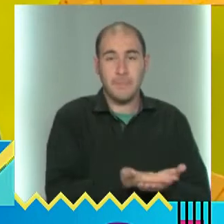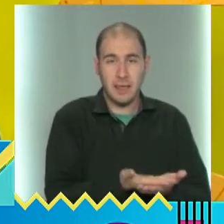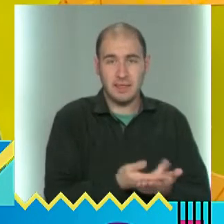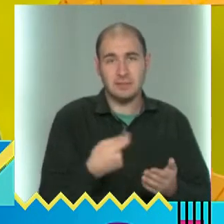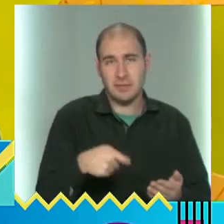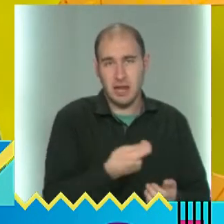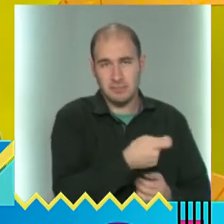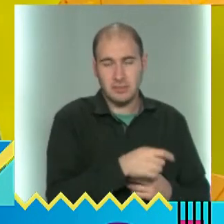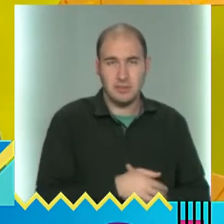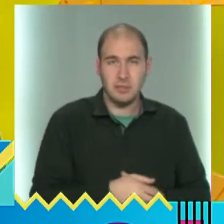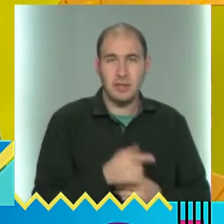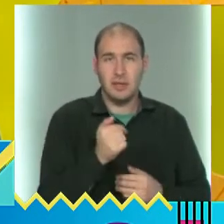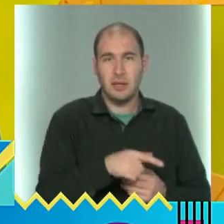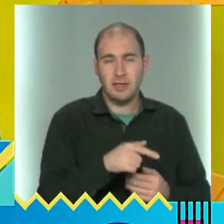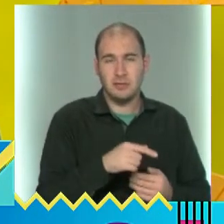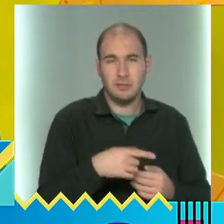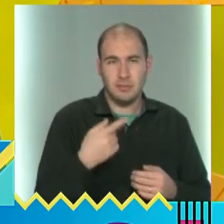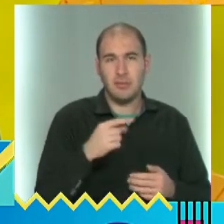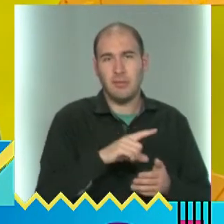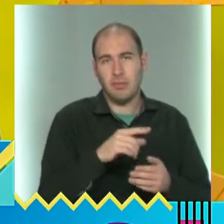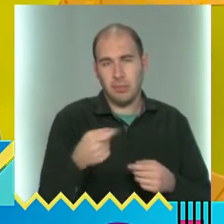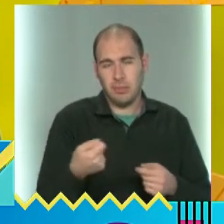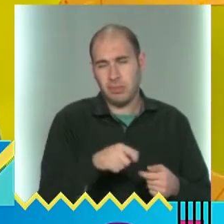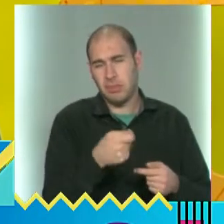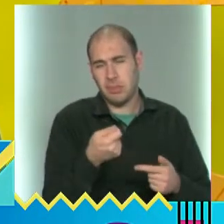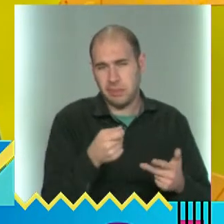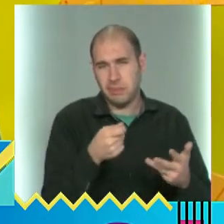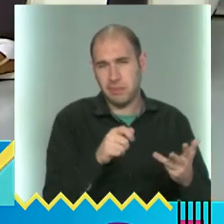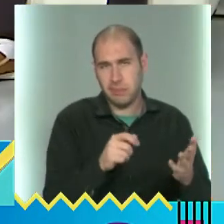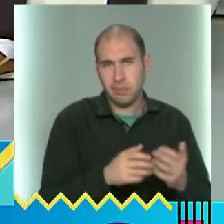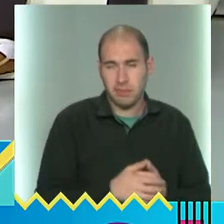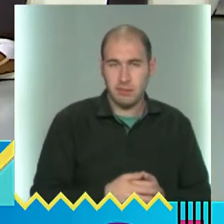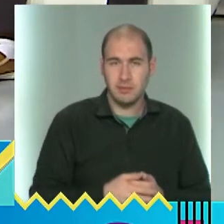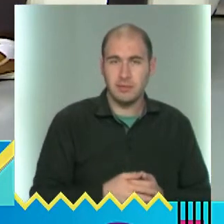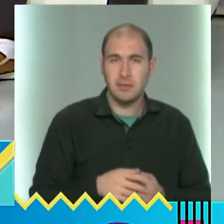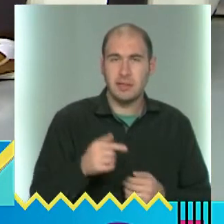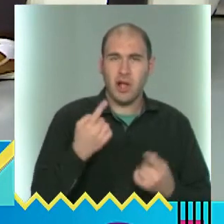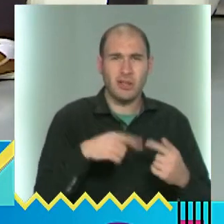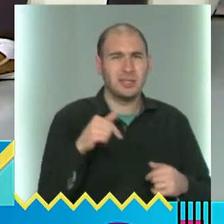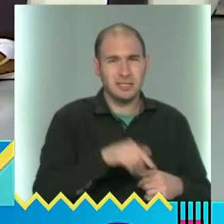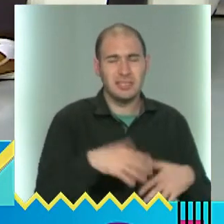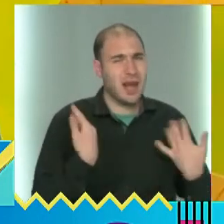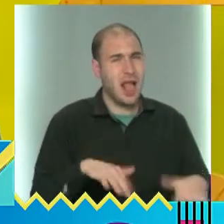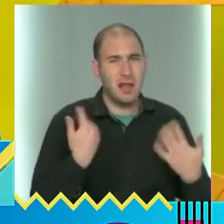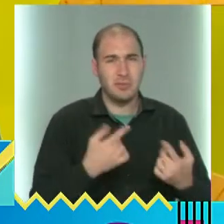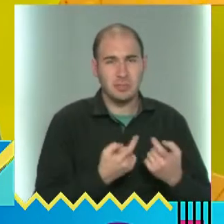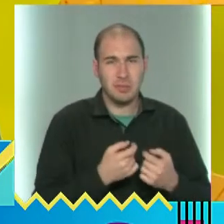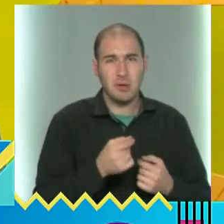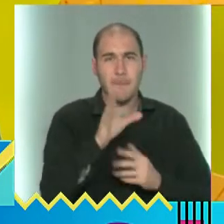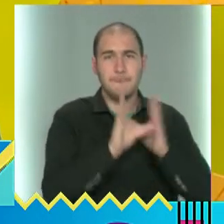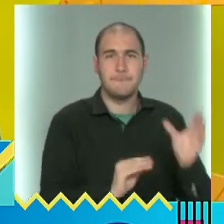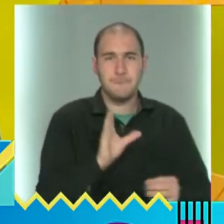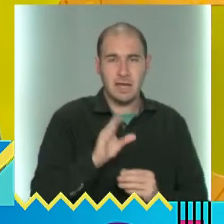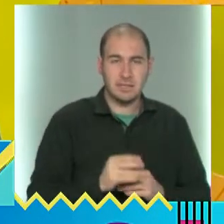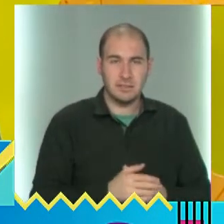los trámites. Y eso lleva a muchos, pero muchos líos, ¿no? Más la burocracia cuando a eso debería ser algo inmediato. Sí. Si lo ves en los